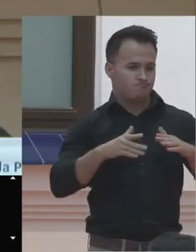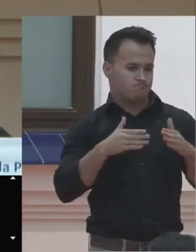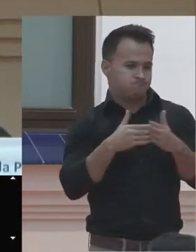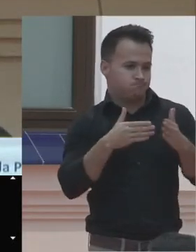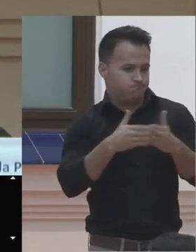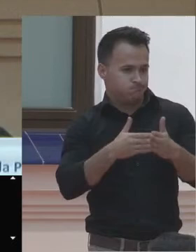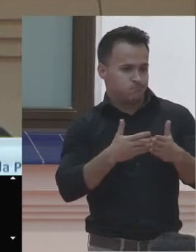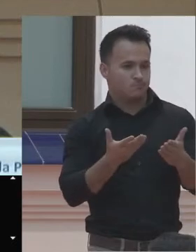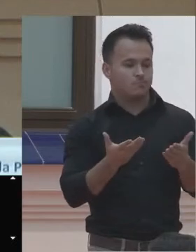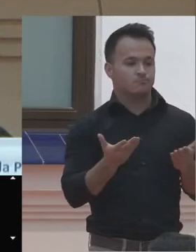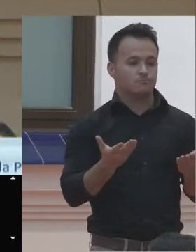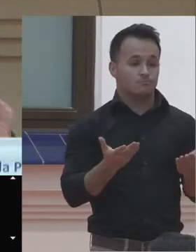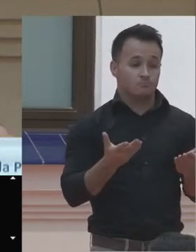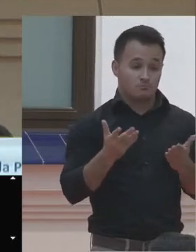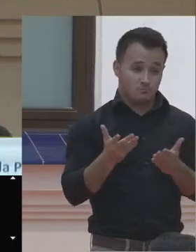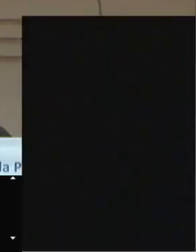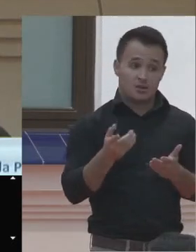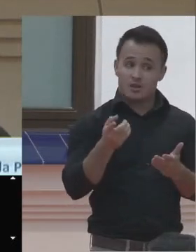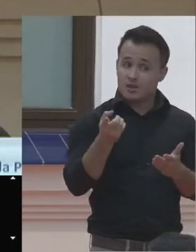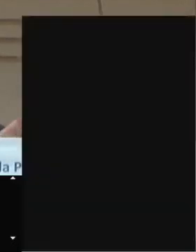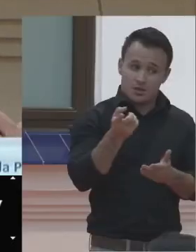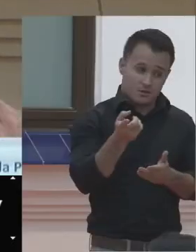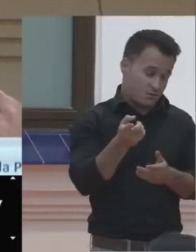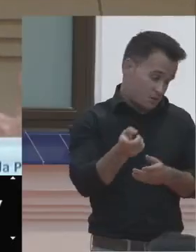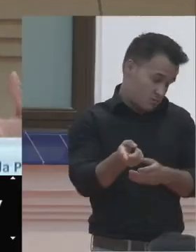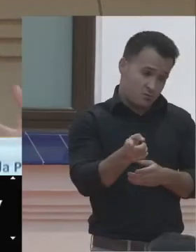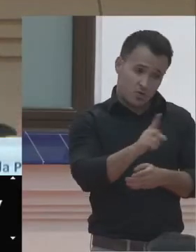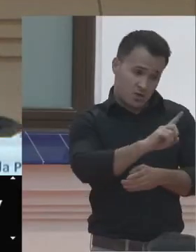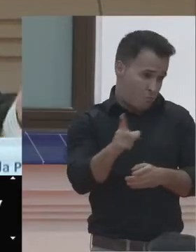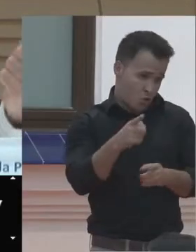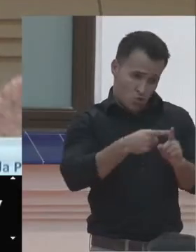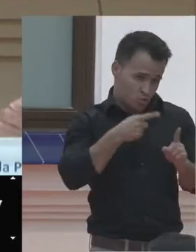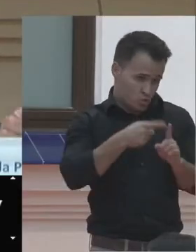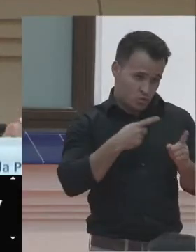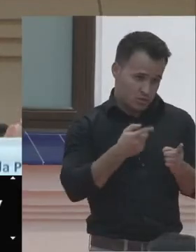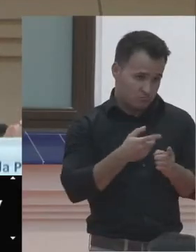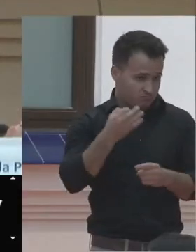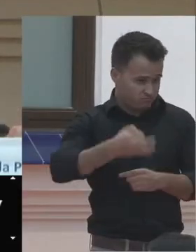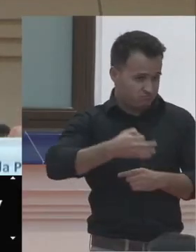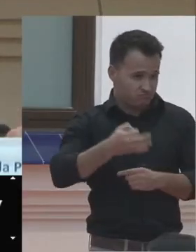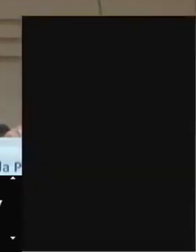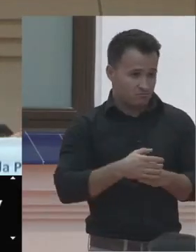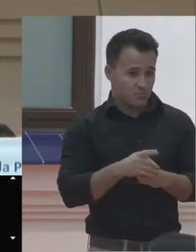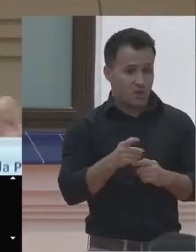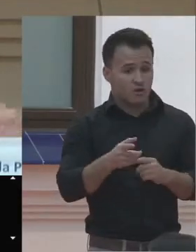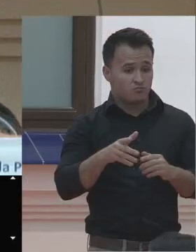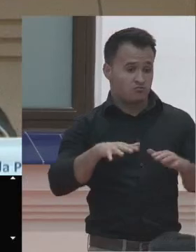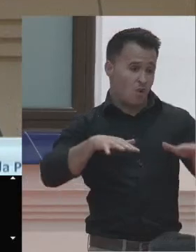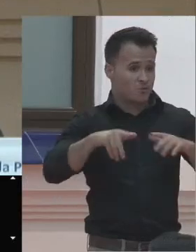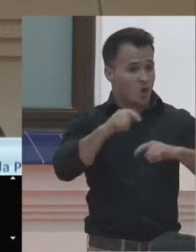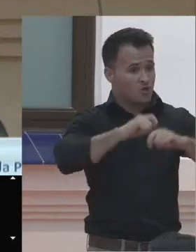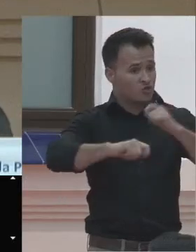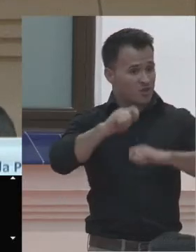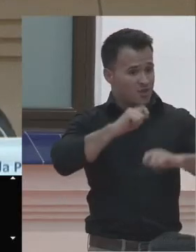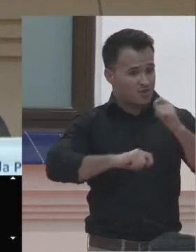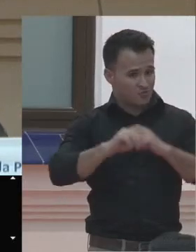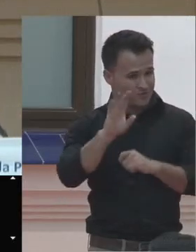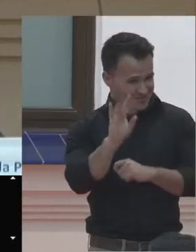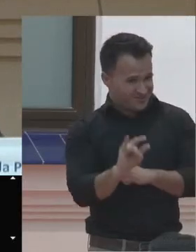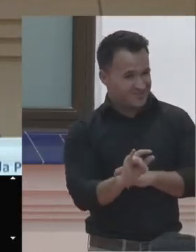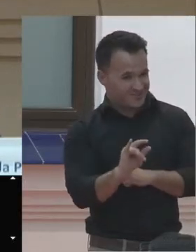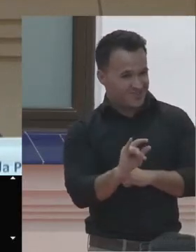acaban necesitando esto y tampoco lo conocen. Luego, es cierto que tanto por parte del movimiento asociativo como por parte de los que